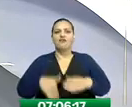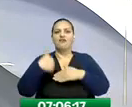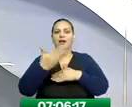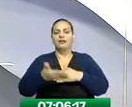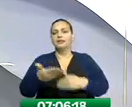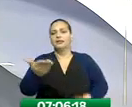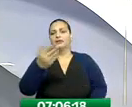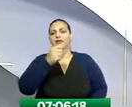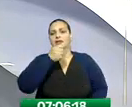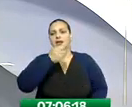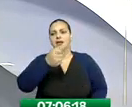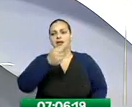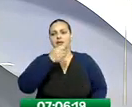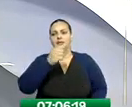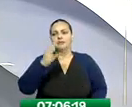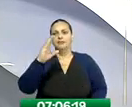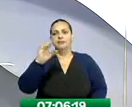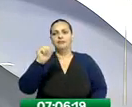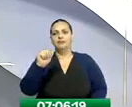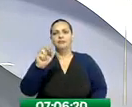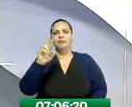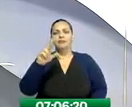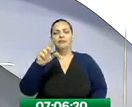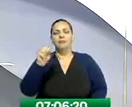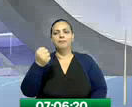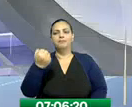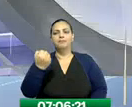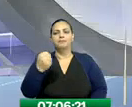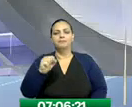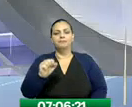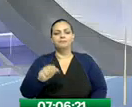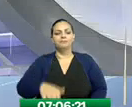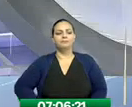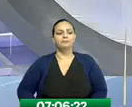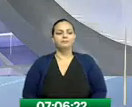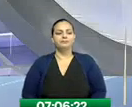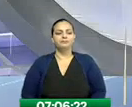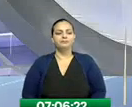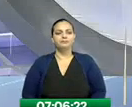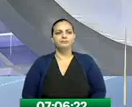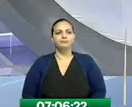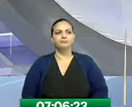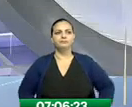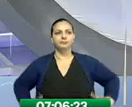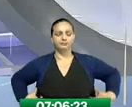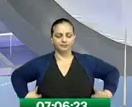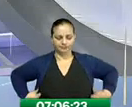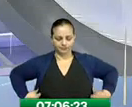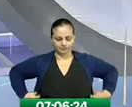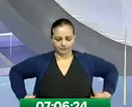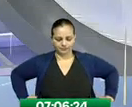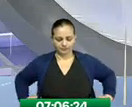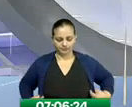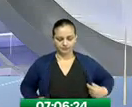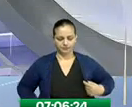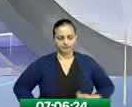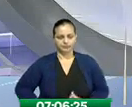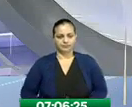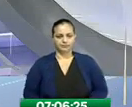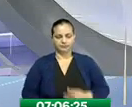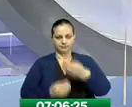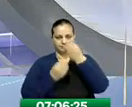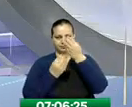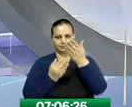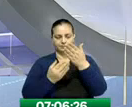¿Sí? Eso. Desde exteriores tenemos ya listo al chico Pila, nuestro querido Carlos Julio Guru Méndez, que nos tiene información.